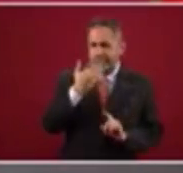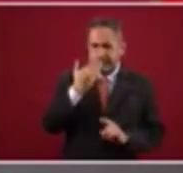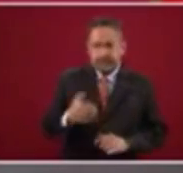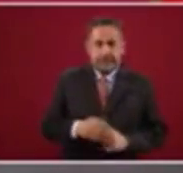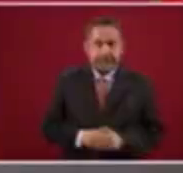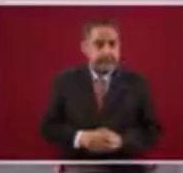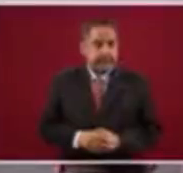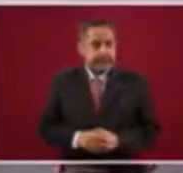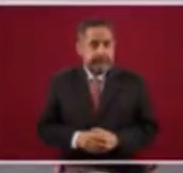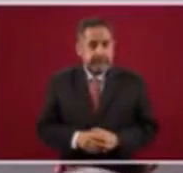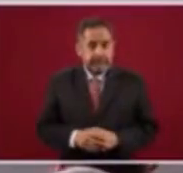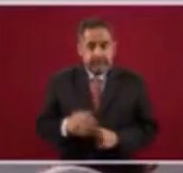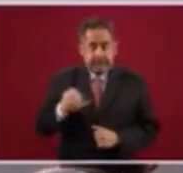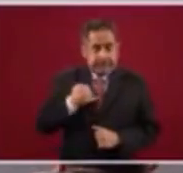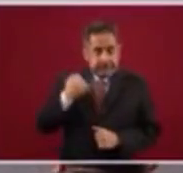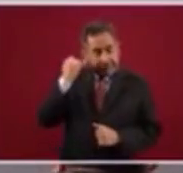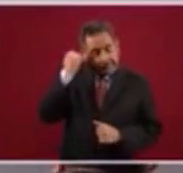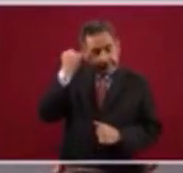Imagínense